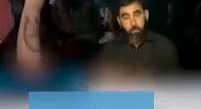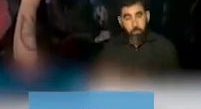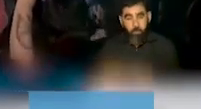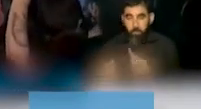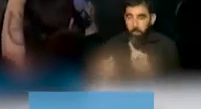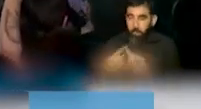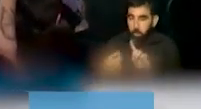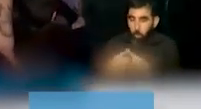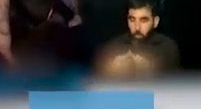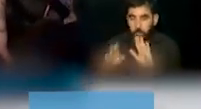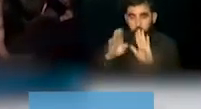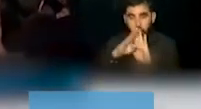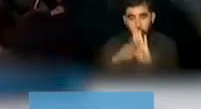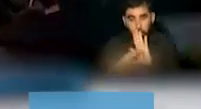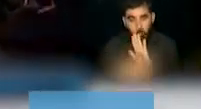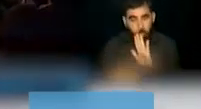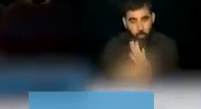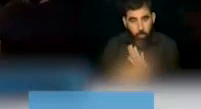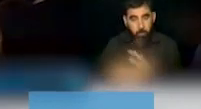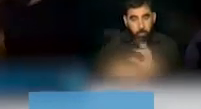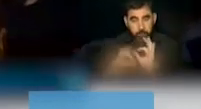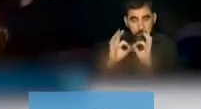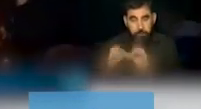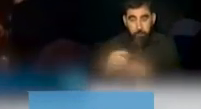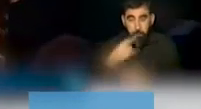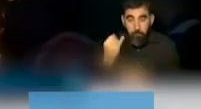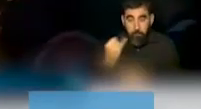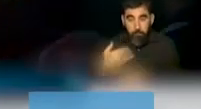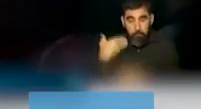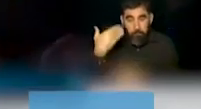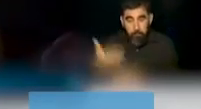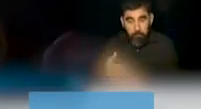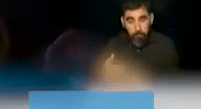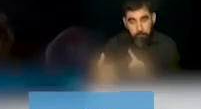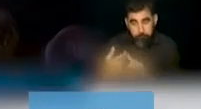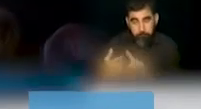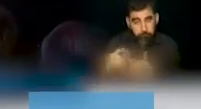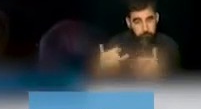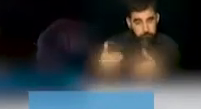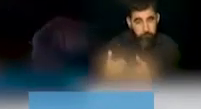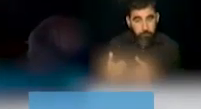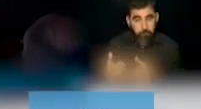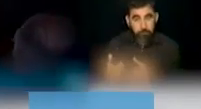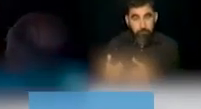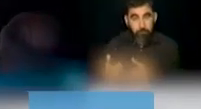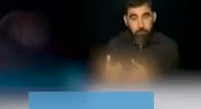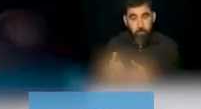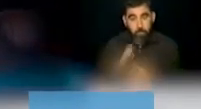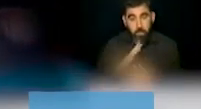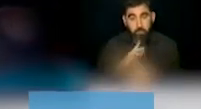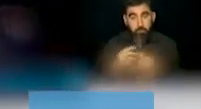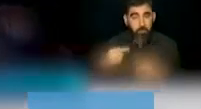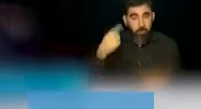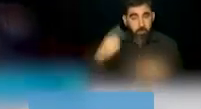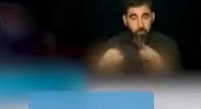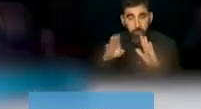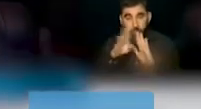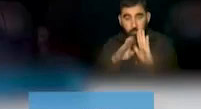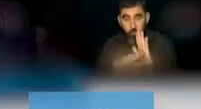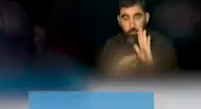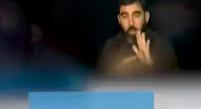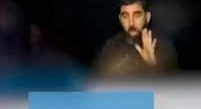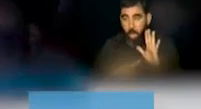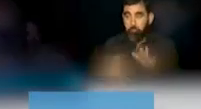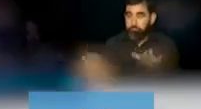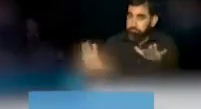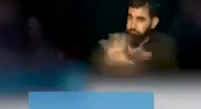de Artigas. Él está tratando de reencantar para su partido